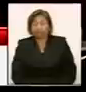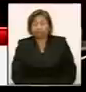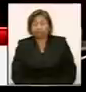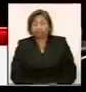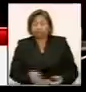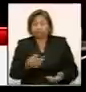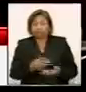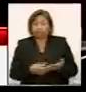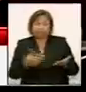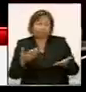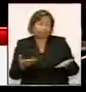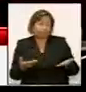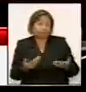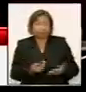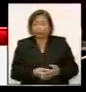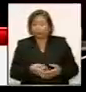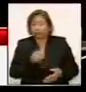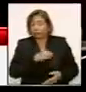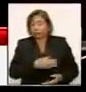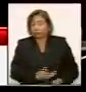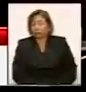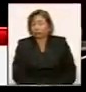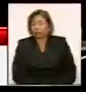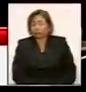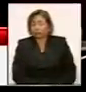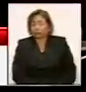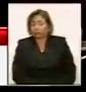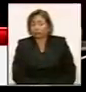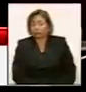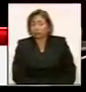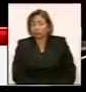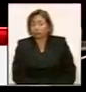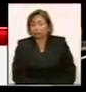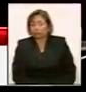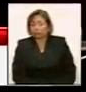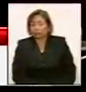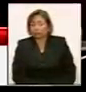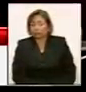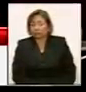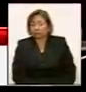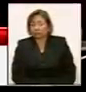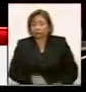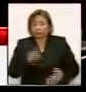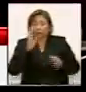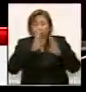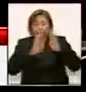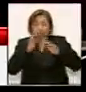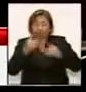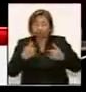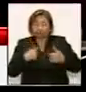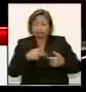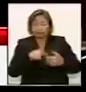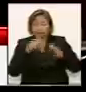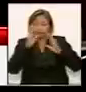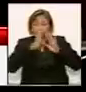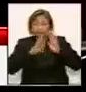la posición del señor García Belaúnde ha sido devastadora, realmente, y llama profundamente la atención. Preocupados, claro que somos preocupados.